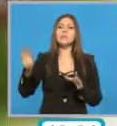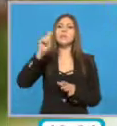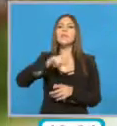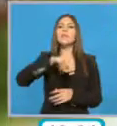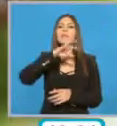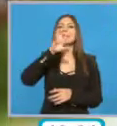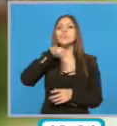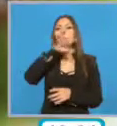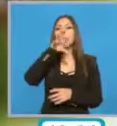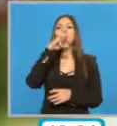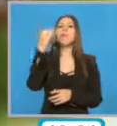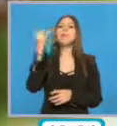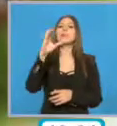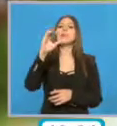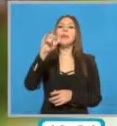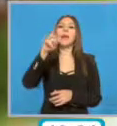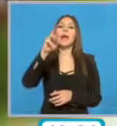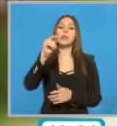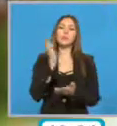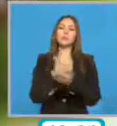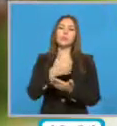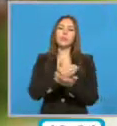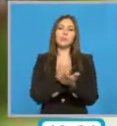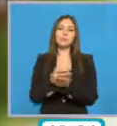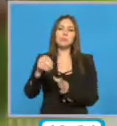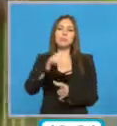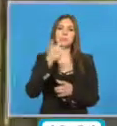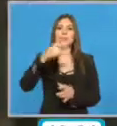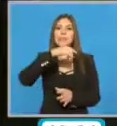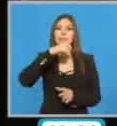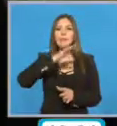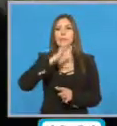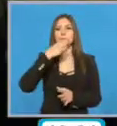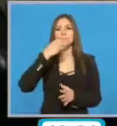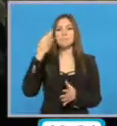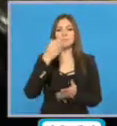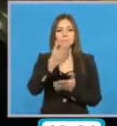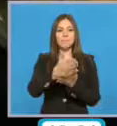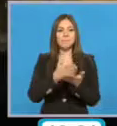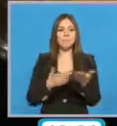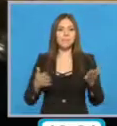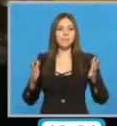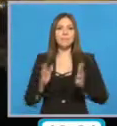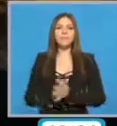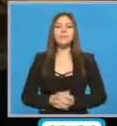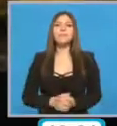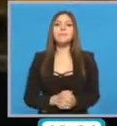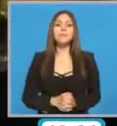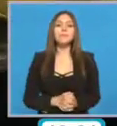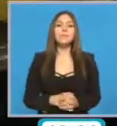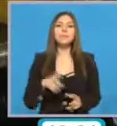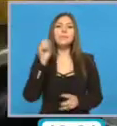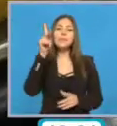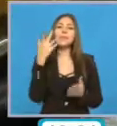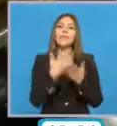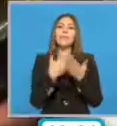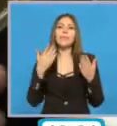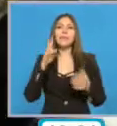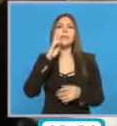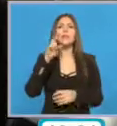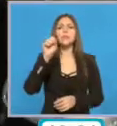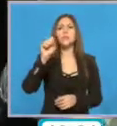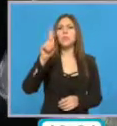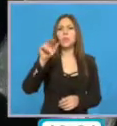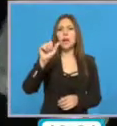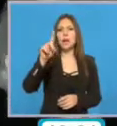cebollita finamente picado. ¡Y listo! No, Y no, nuestra qué salsita. rico, chef. Écheme ese A ver. taco. Ok, chicas, bueno, pues vamos a ver. Suadero lo pedimos